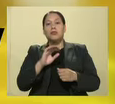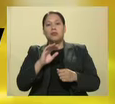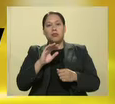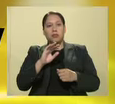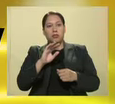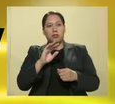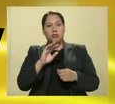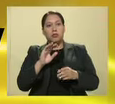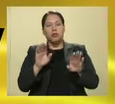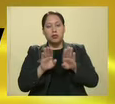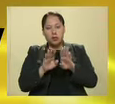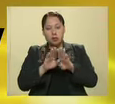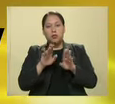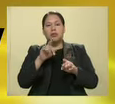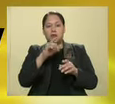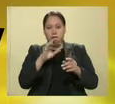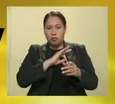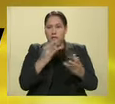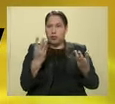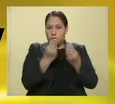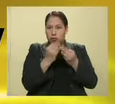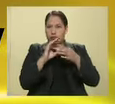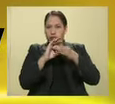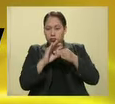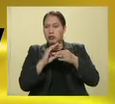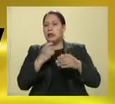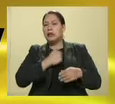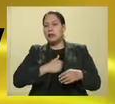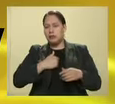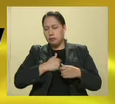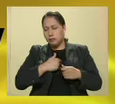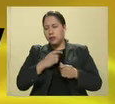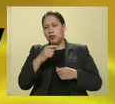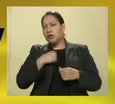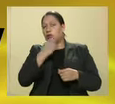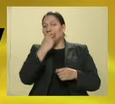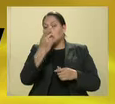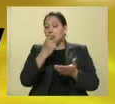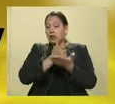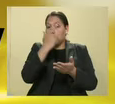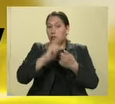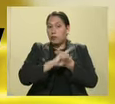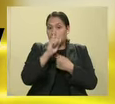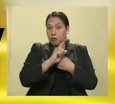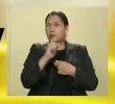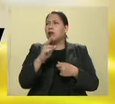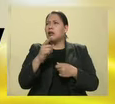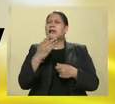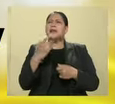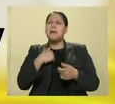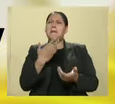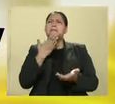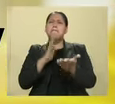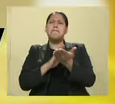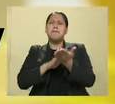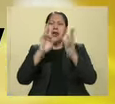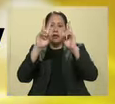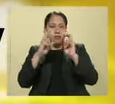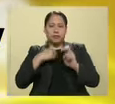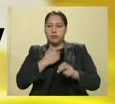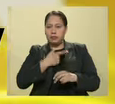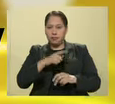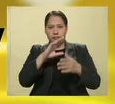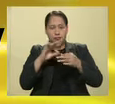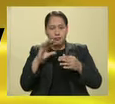conjugar con estos, por desgracia. Fíjate que no me suena muy grato a mí estar hablando de delitos y yo creo que a nadie. Nos dice el código que